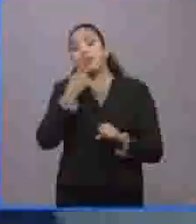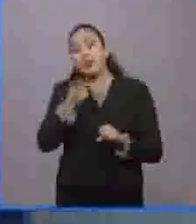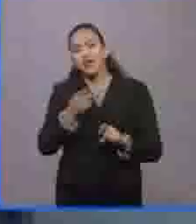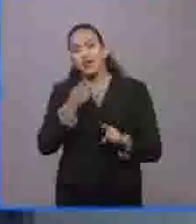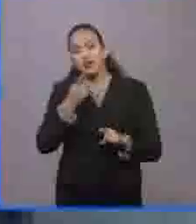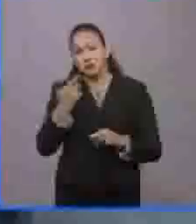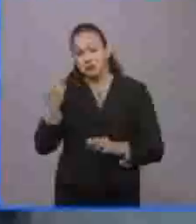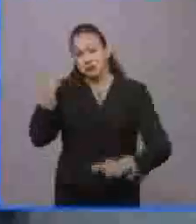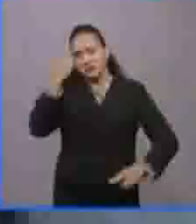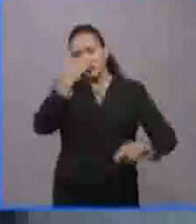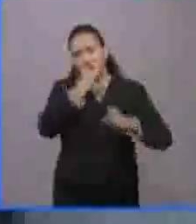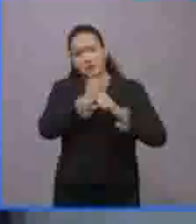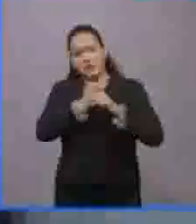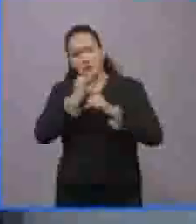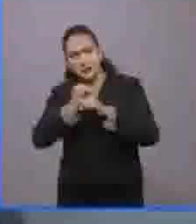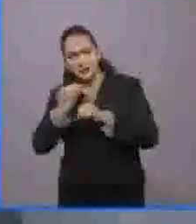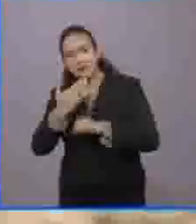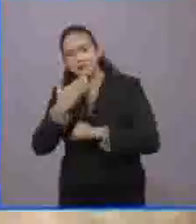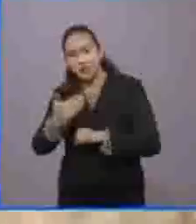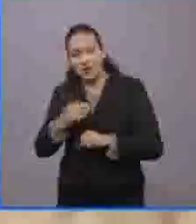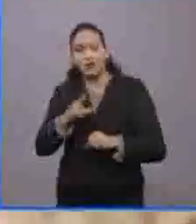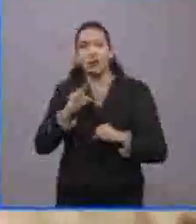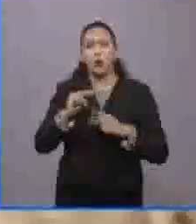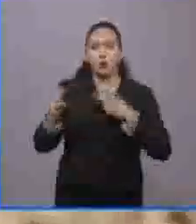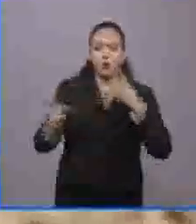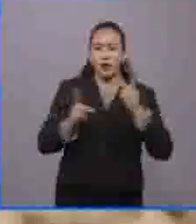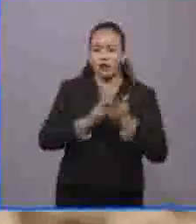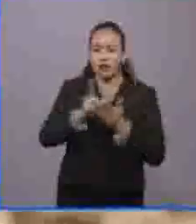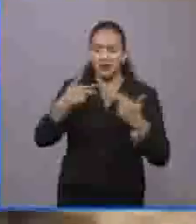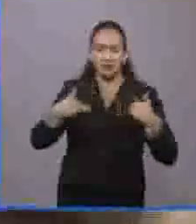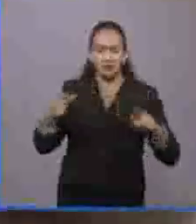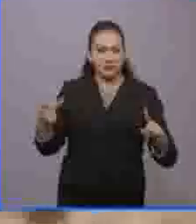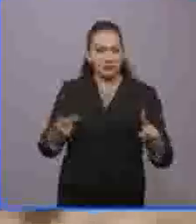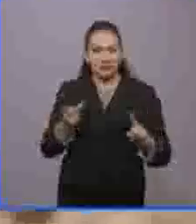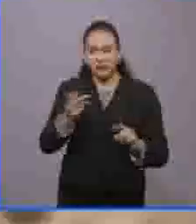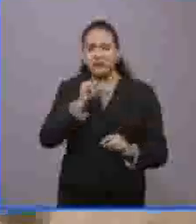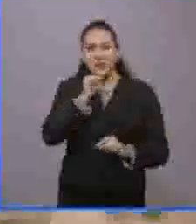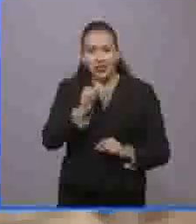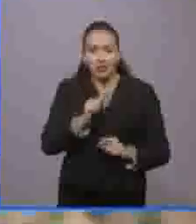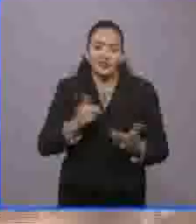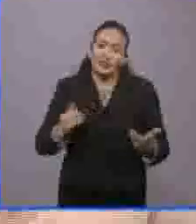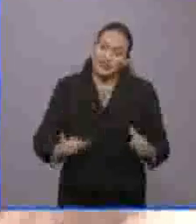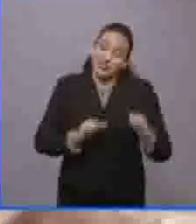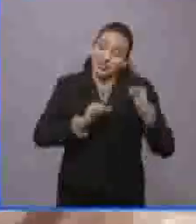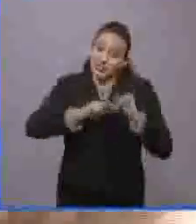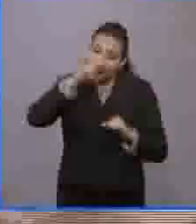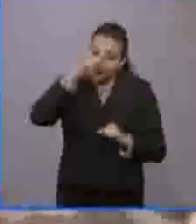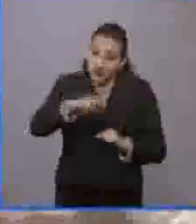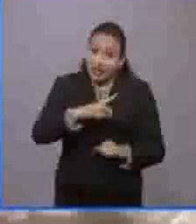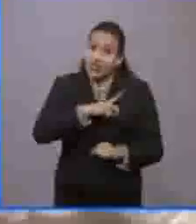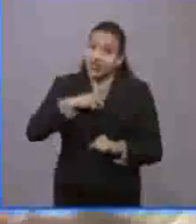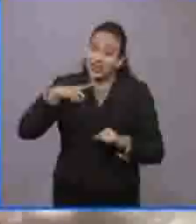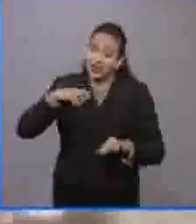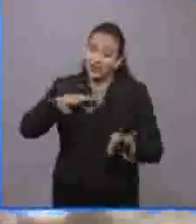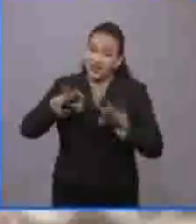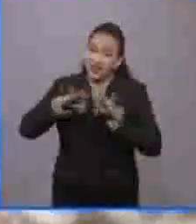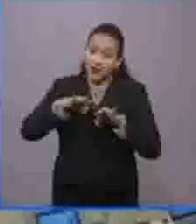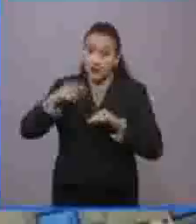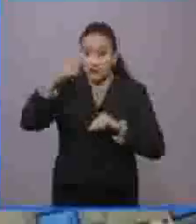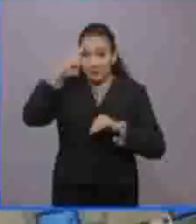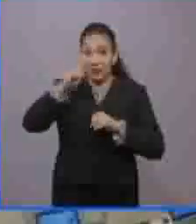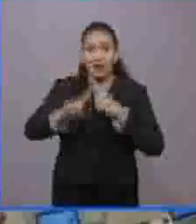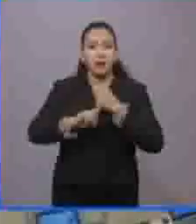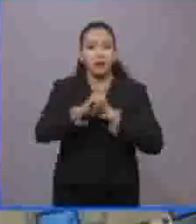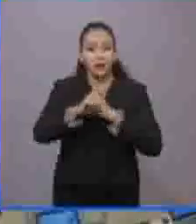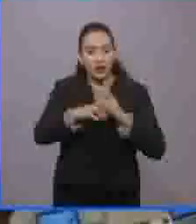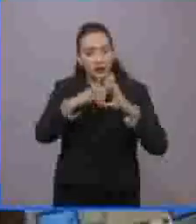diagnóstico y cuestionar al régimen internacional de derechos humanos, las autoridades mexicanas deberían trabajar en revertir la grave crisis